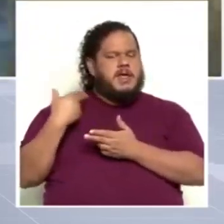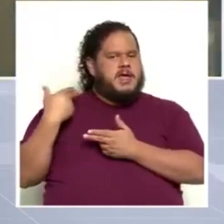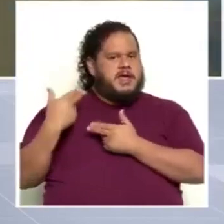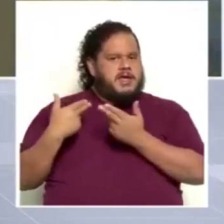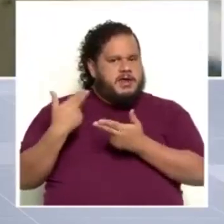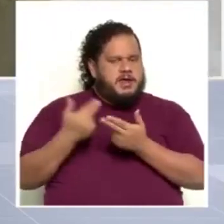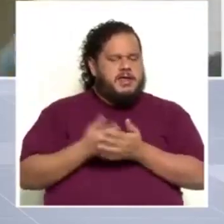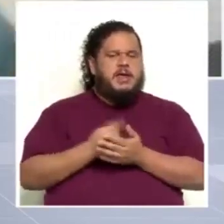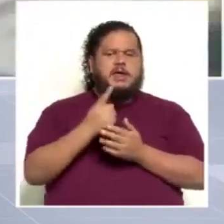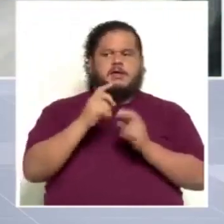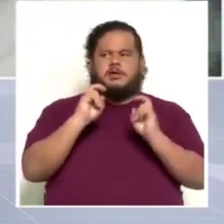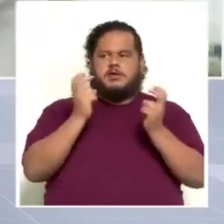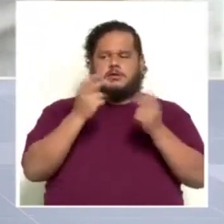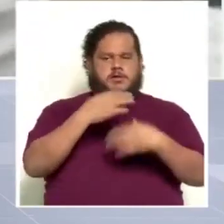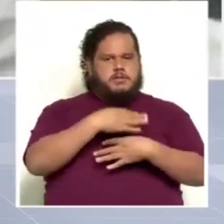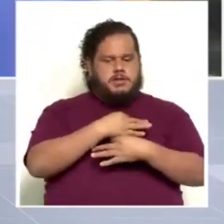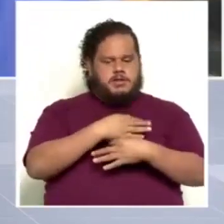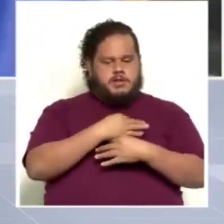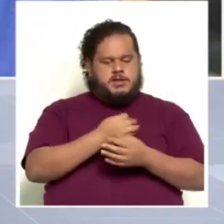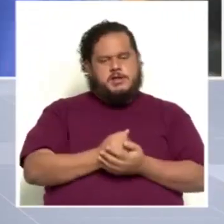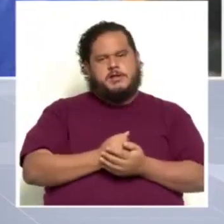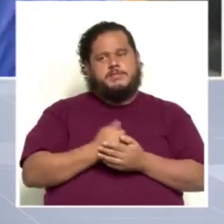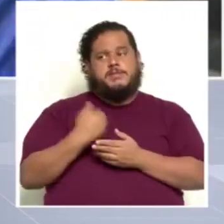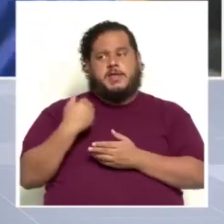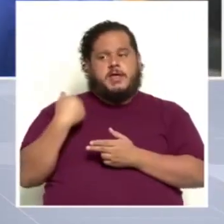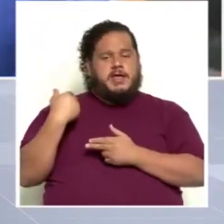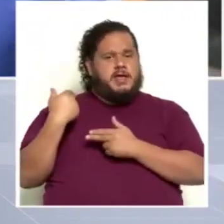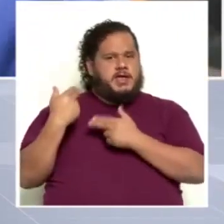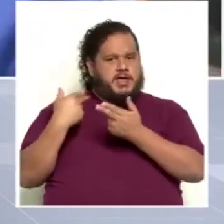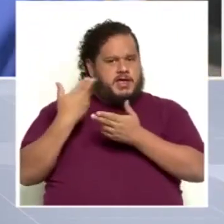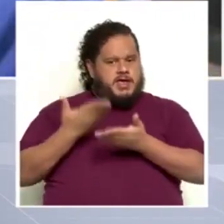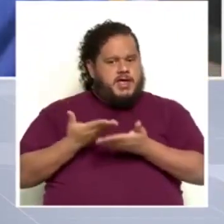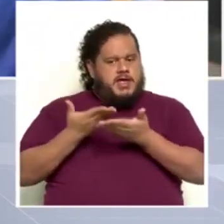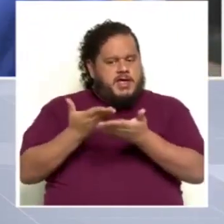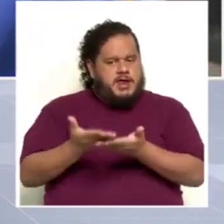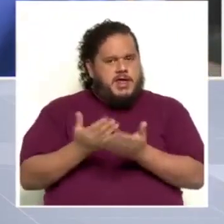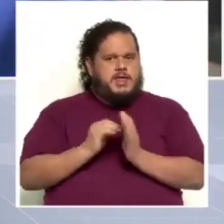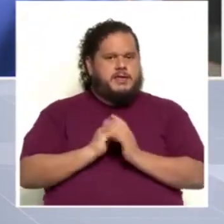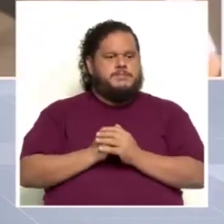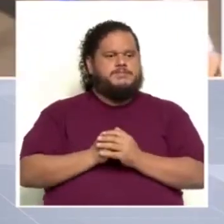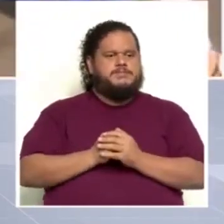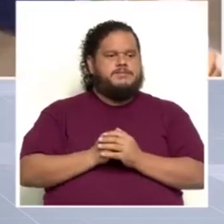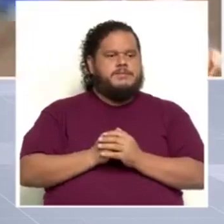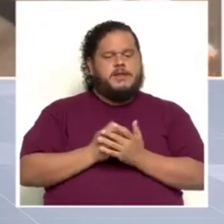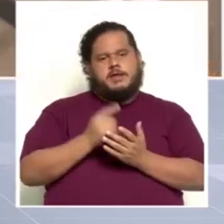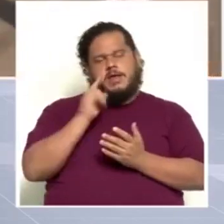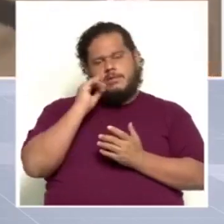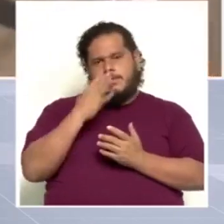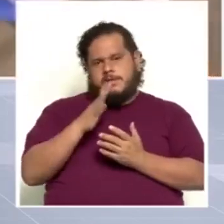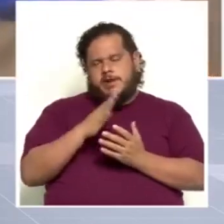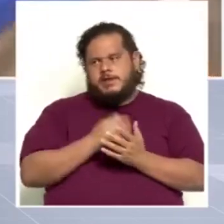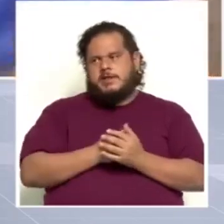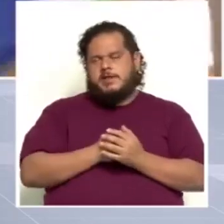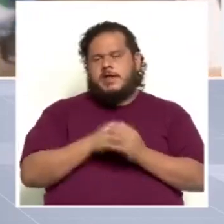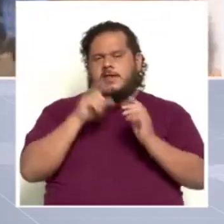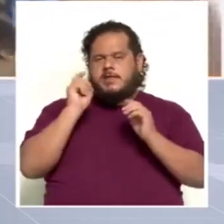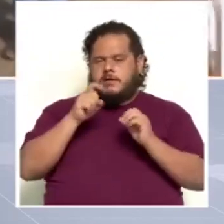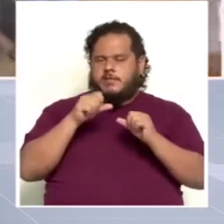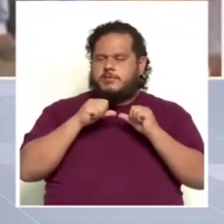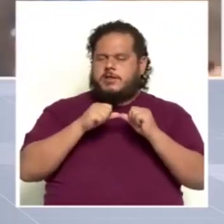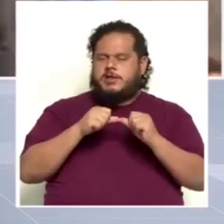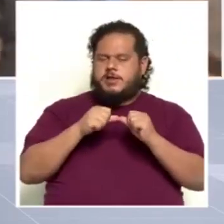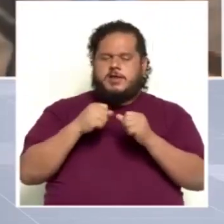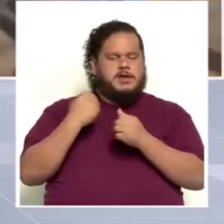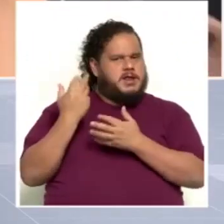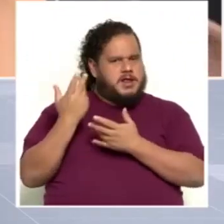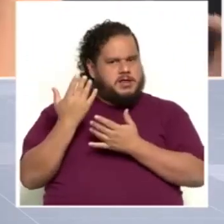sí es un tema bastante interesante, hereda, por decirlo de alguna manera, y esto me parece que es muy digamos, habría que seguirlo estudiando,